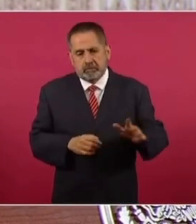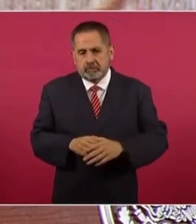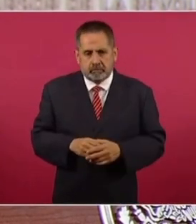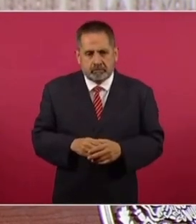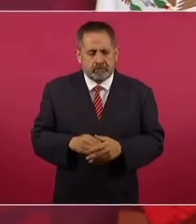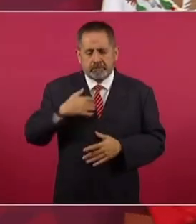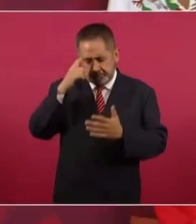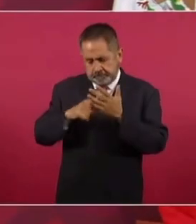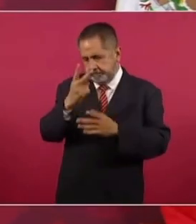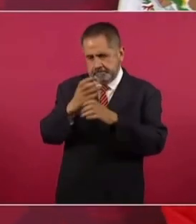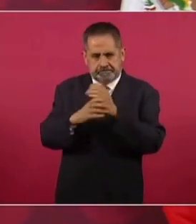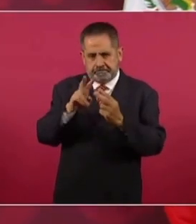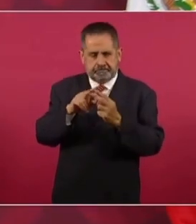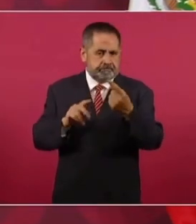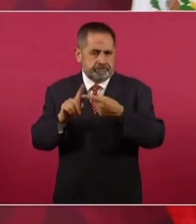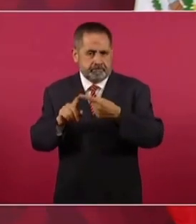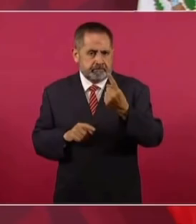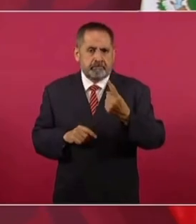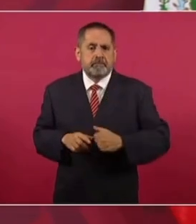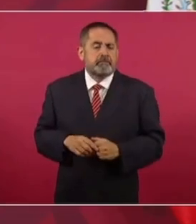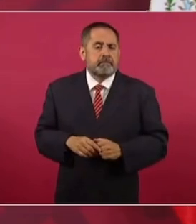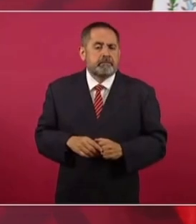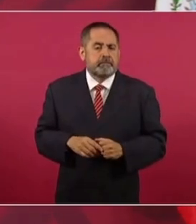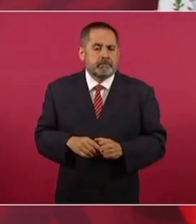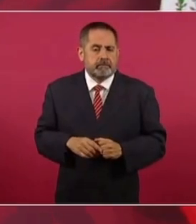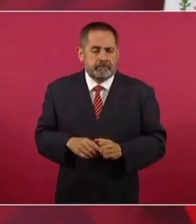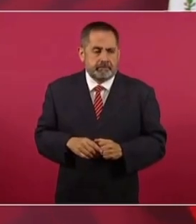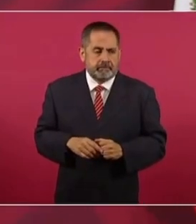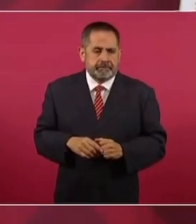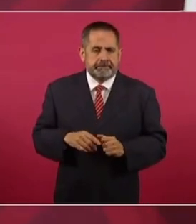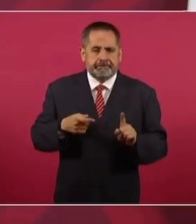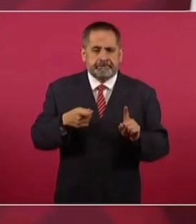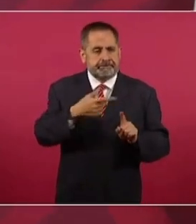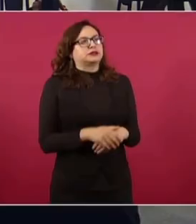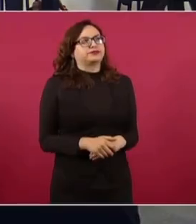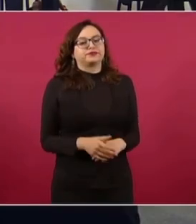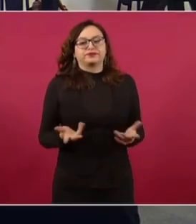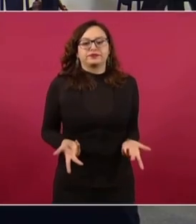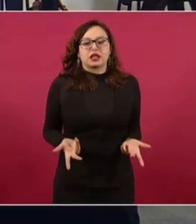Yo creo en dos cosas. Una, en